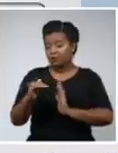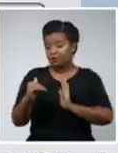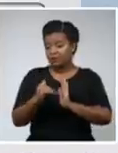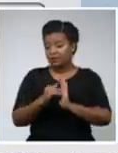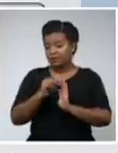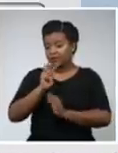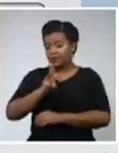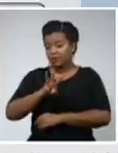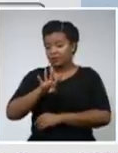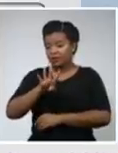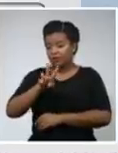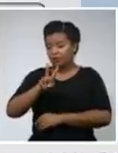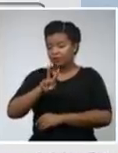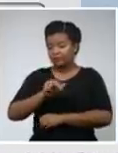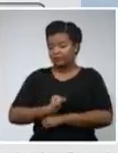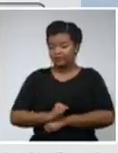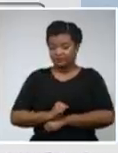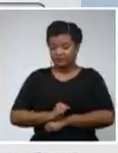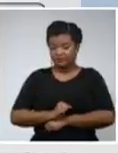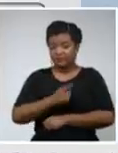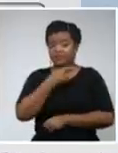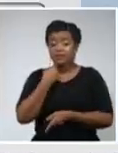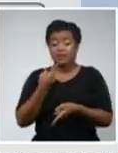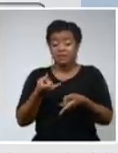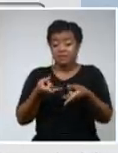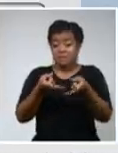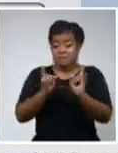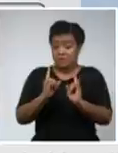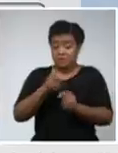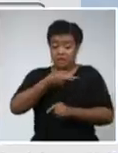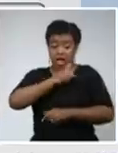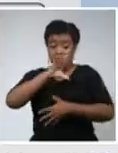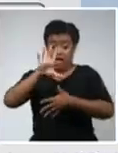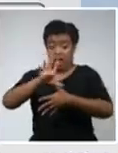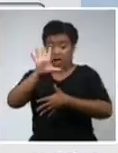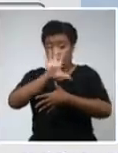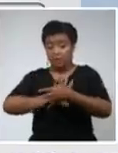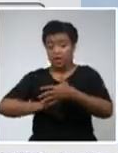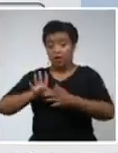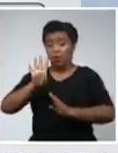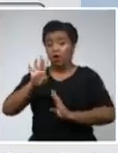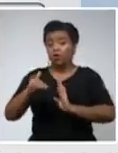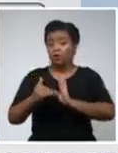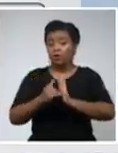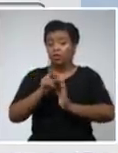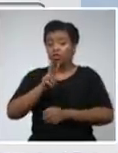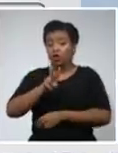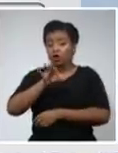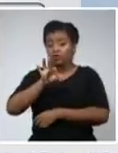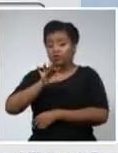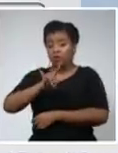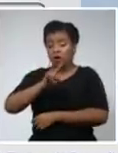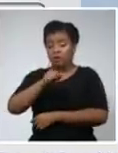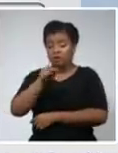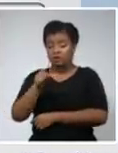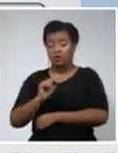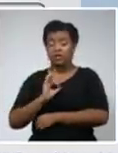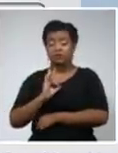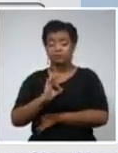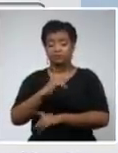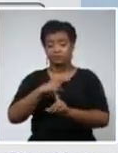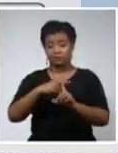10.704.342. Fallecen ayer en nuestra región 4.289 personas con la